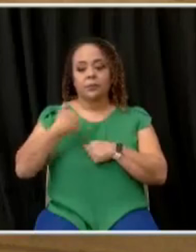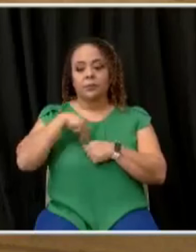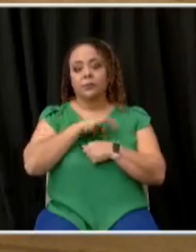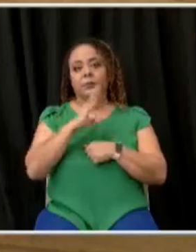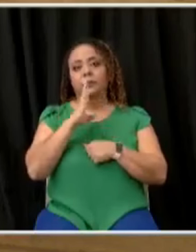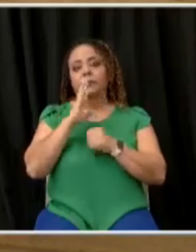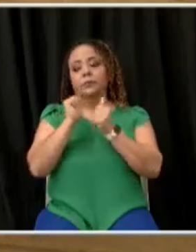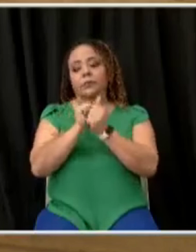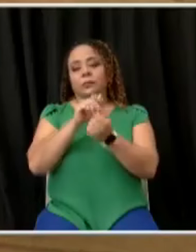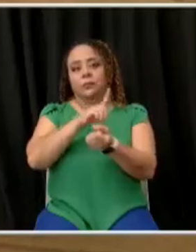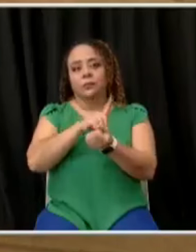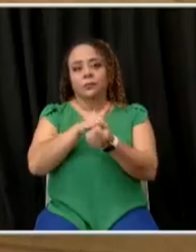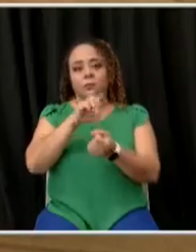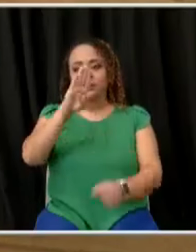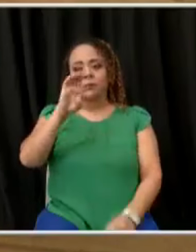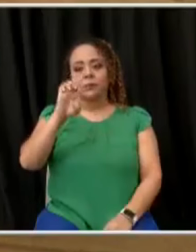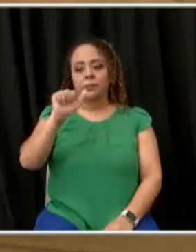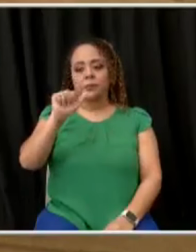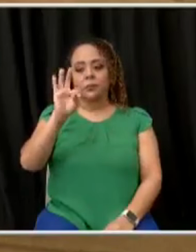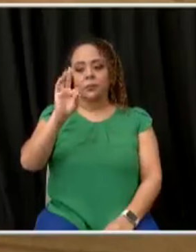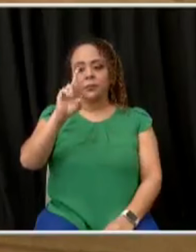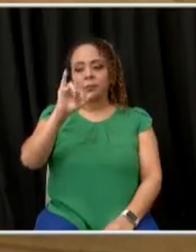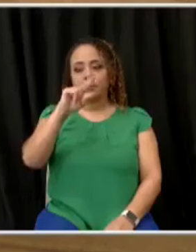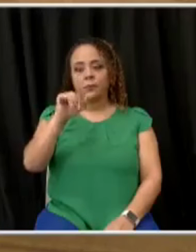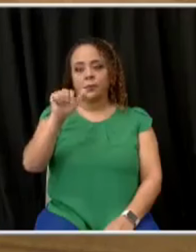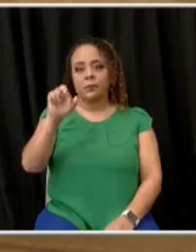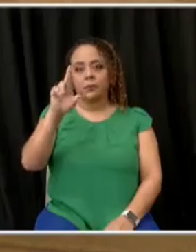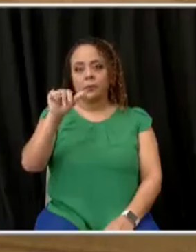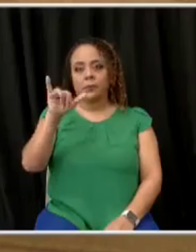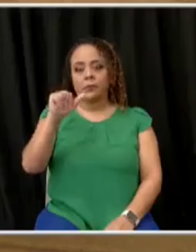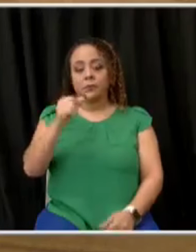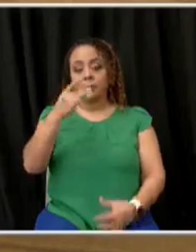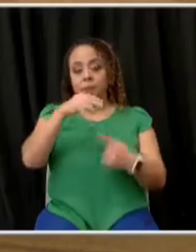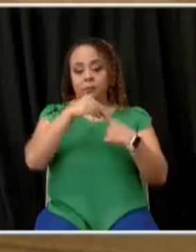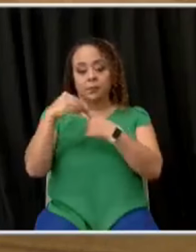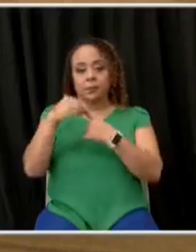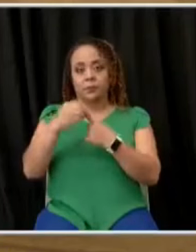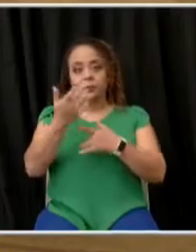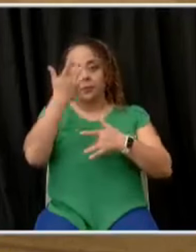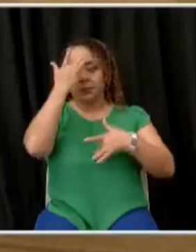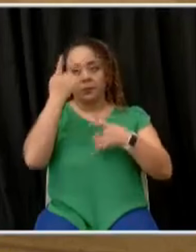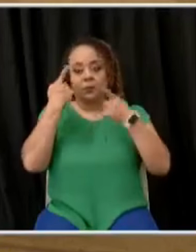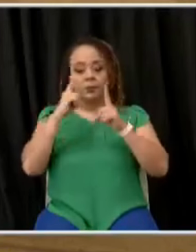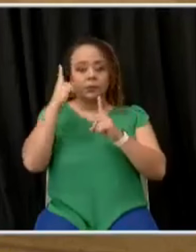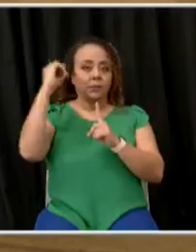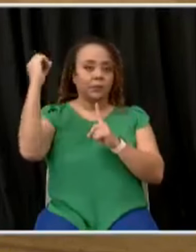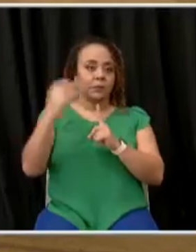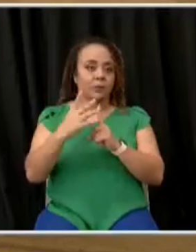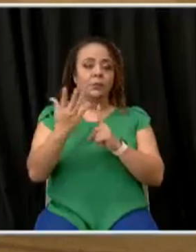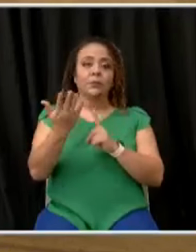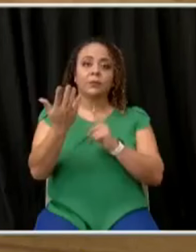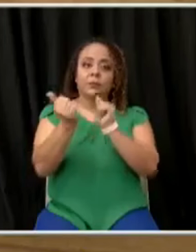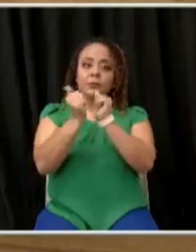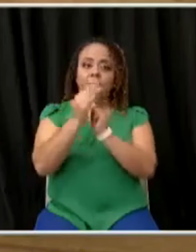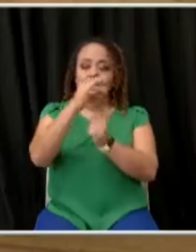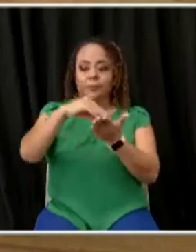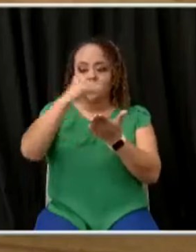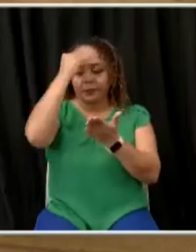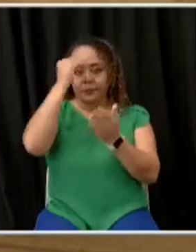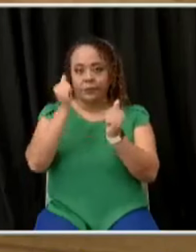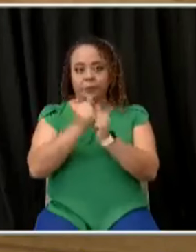hablando con la doctora Beatriz Araya, especialista en enfermedades causadas por la radiación solar. Acompáñenos y aprenda